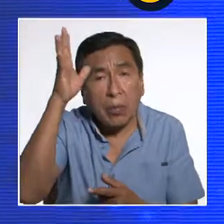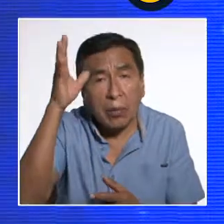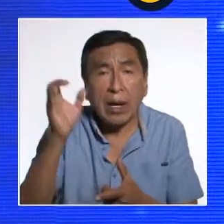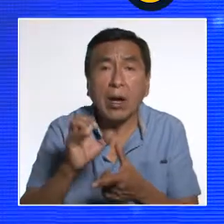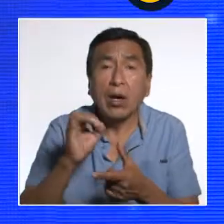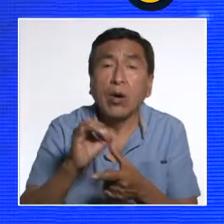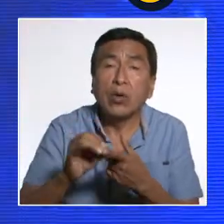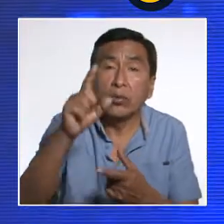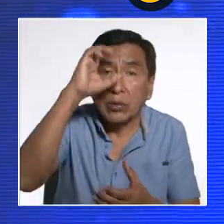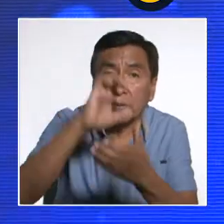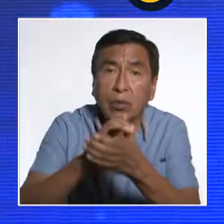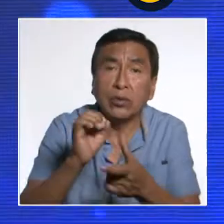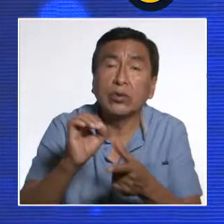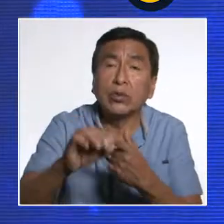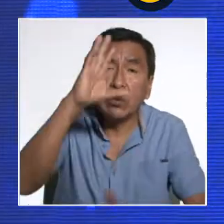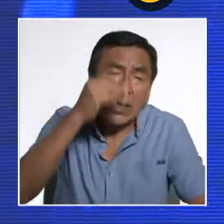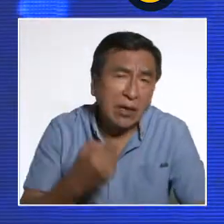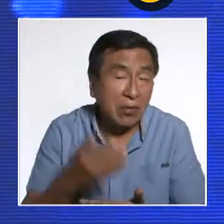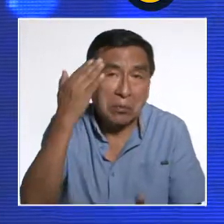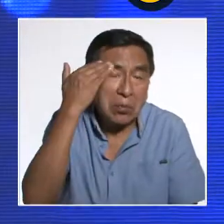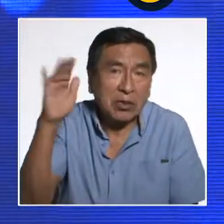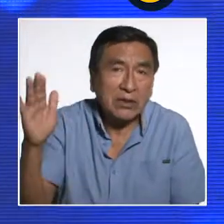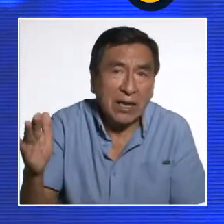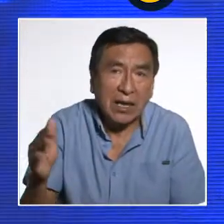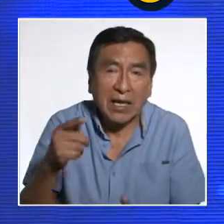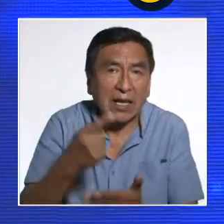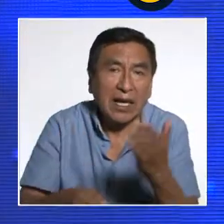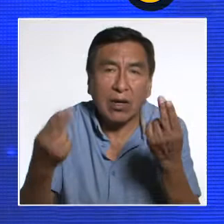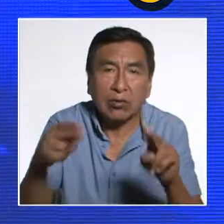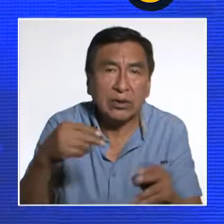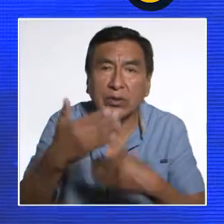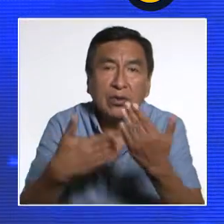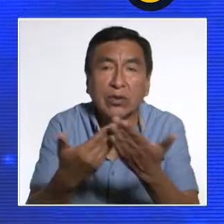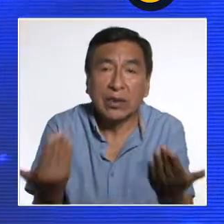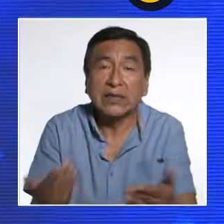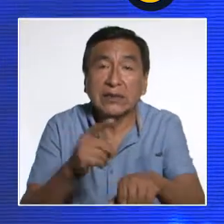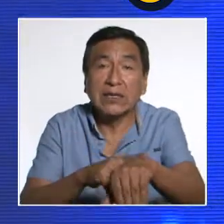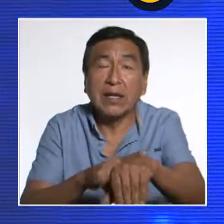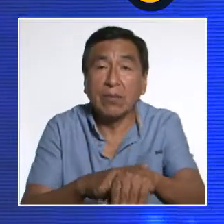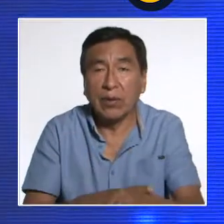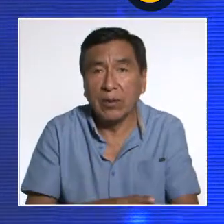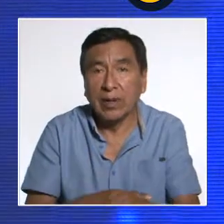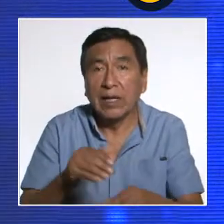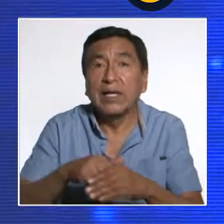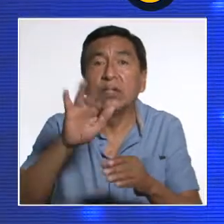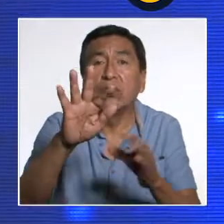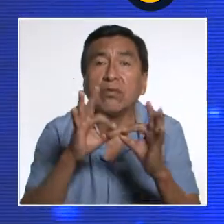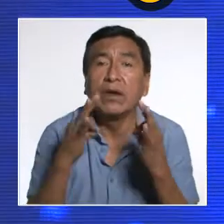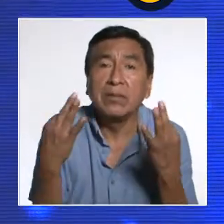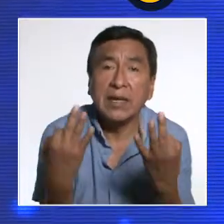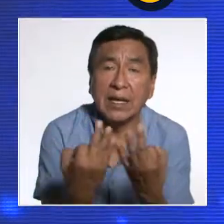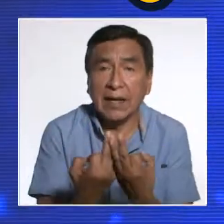esposo, un hijo. Yo no sé qué ha sucedido en este tiempo en el ámbito